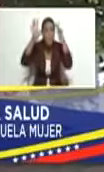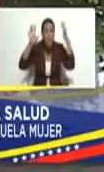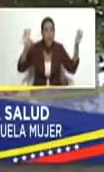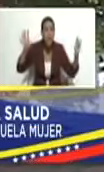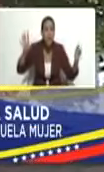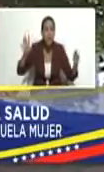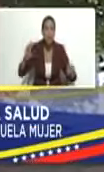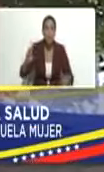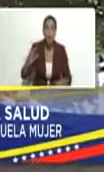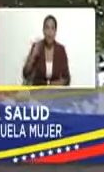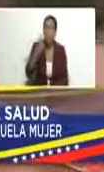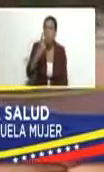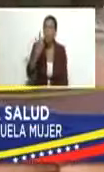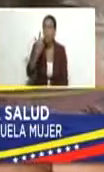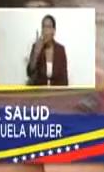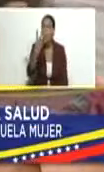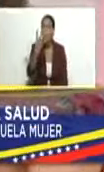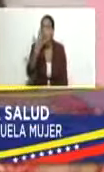en